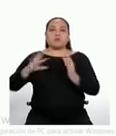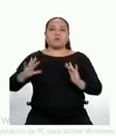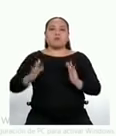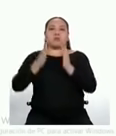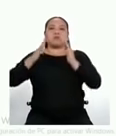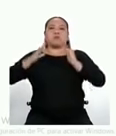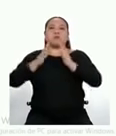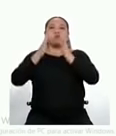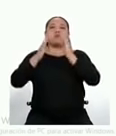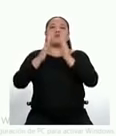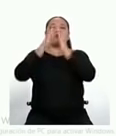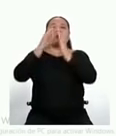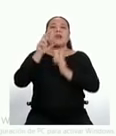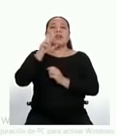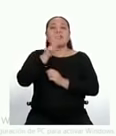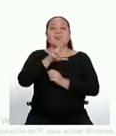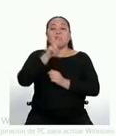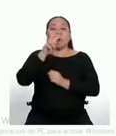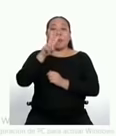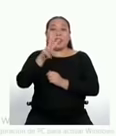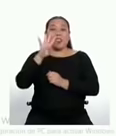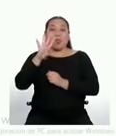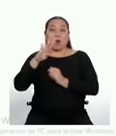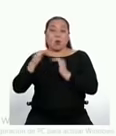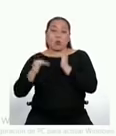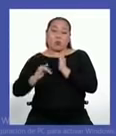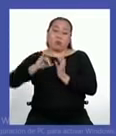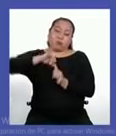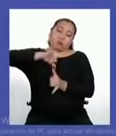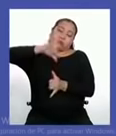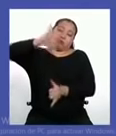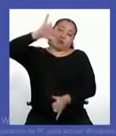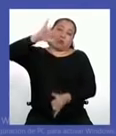erigirse en 324 metros.